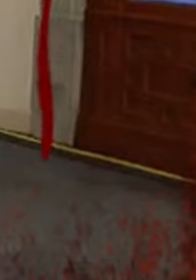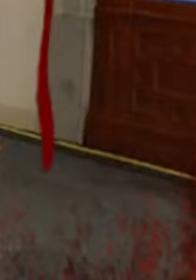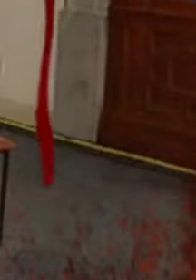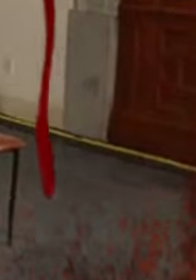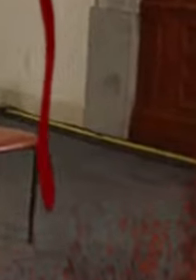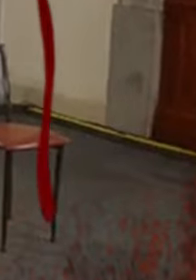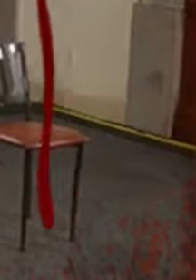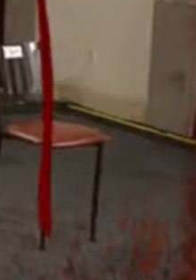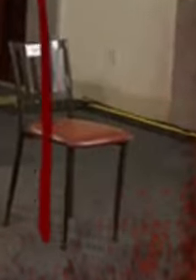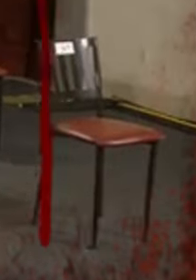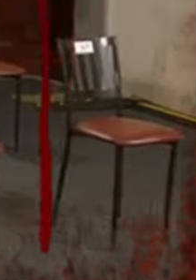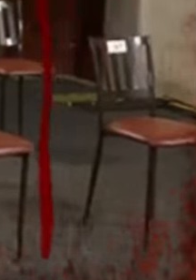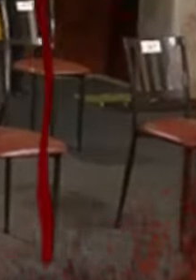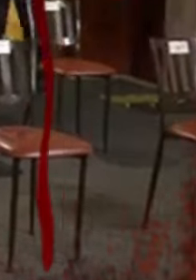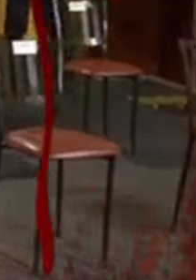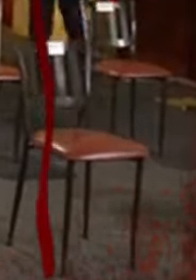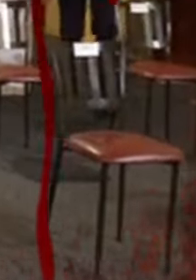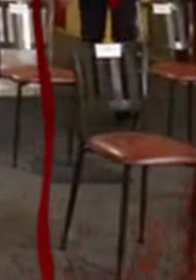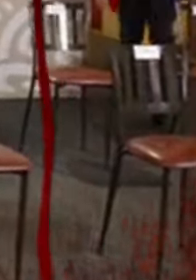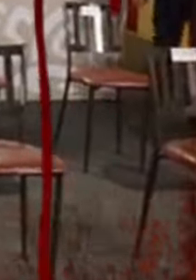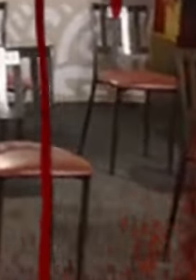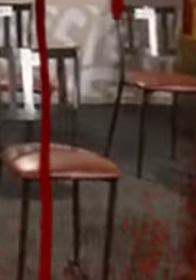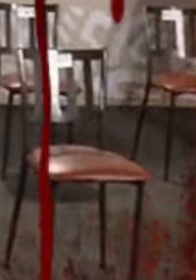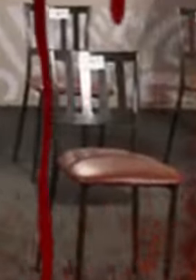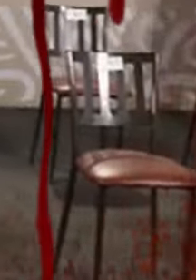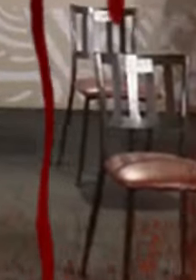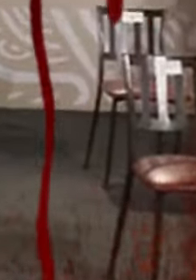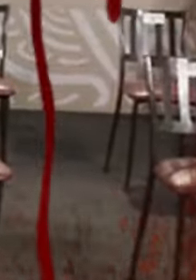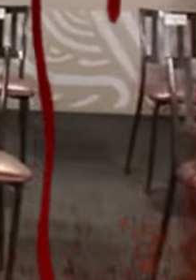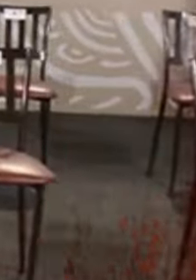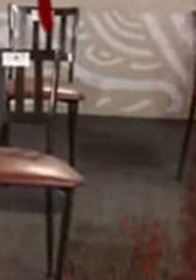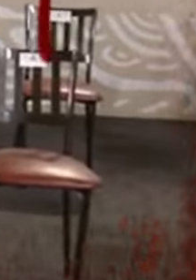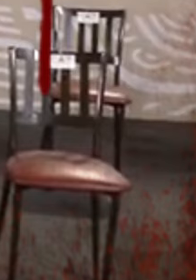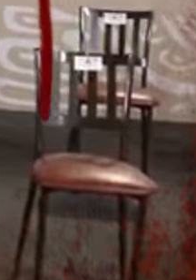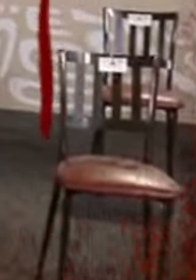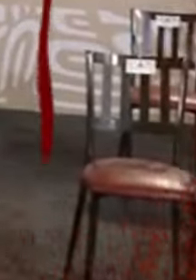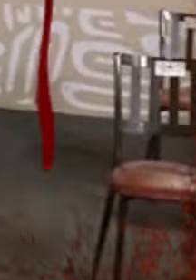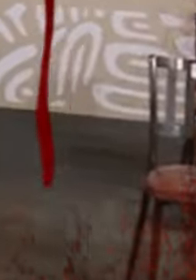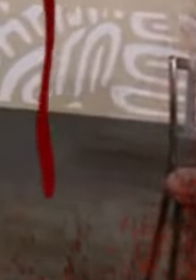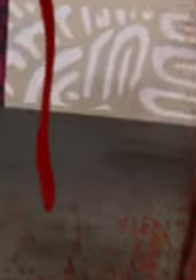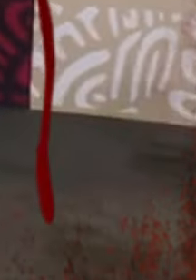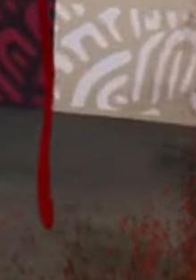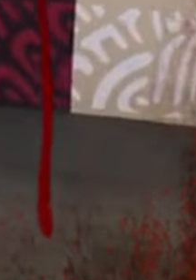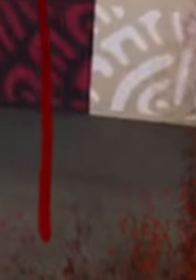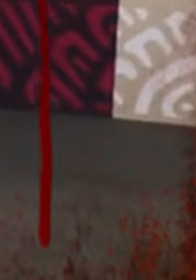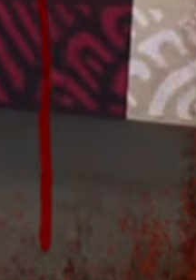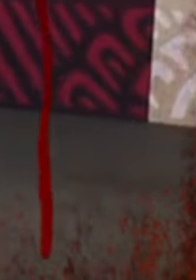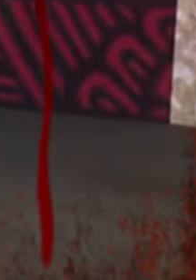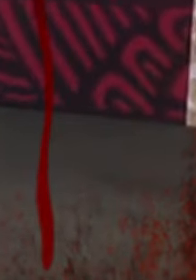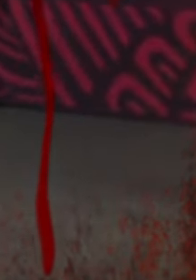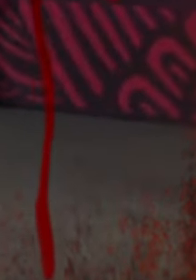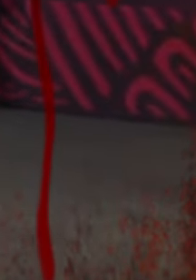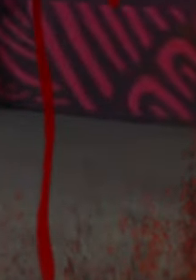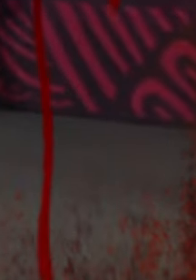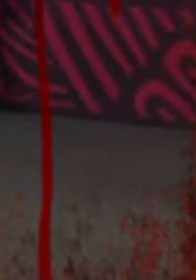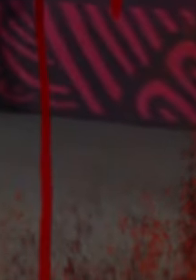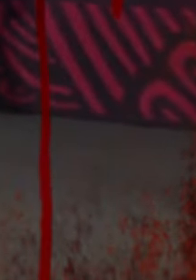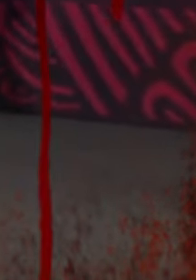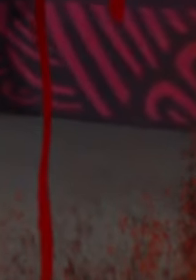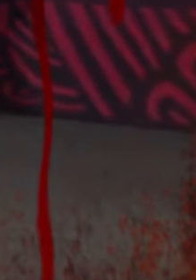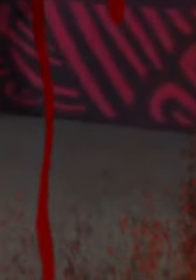El día de hoy asistieron al circo grotesco de las mañaneras los 23 jefes de plaza del cártel del gobierno